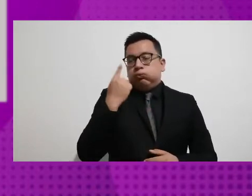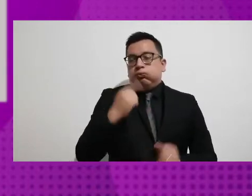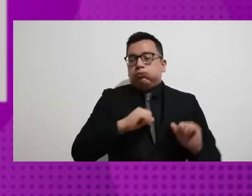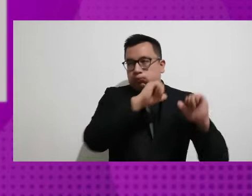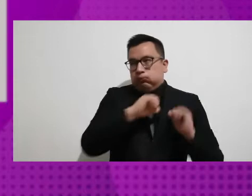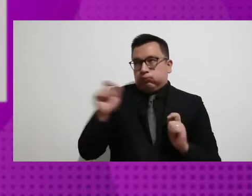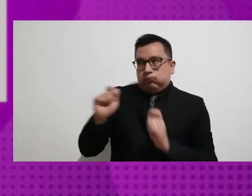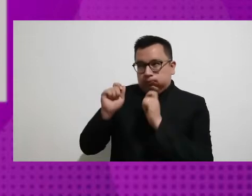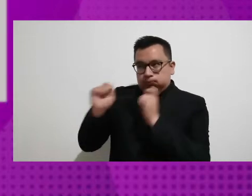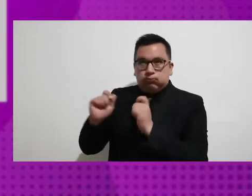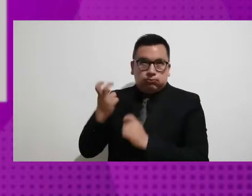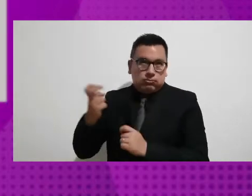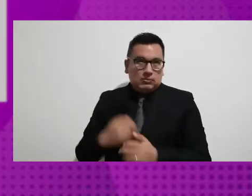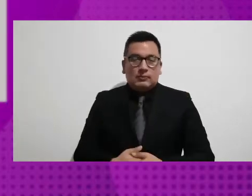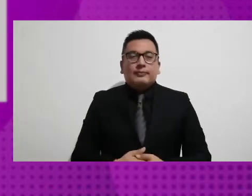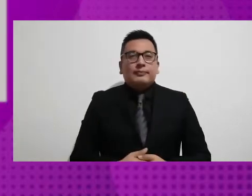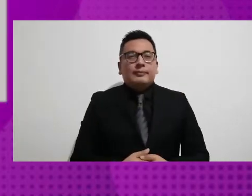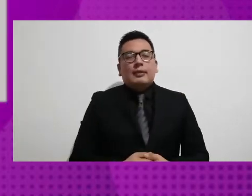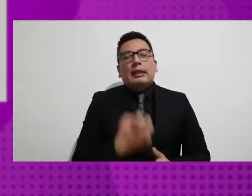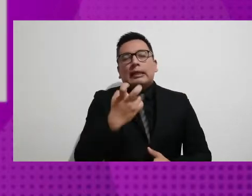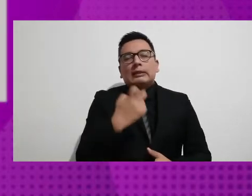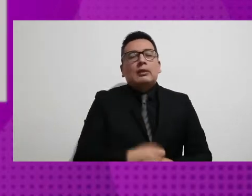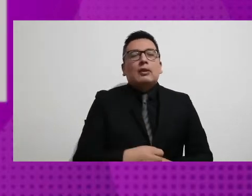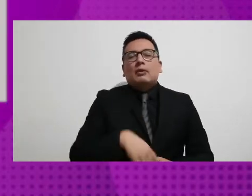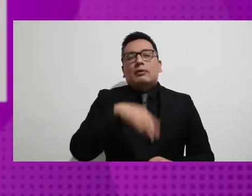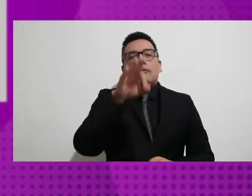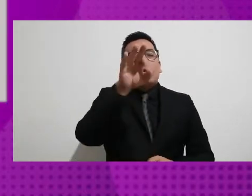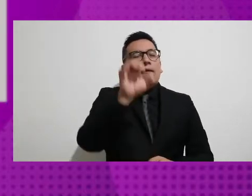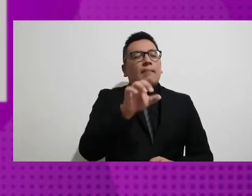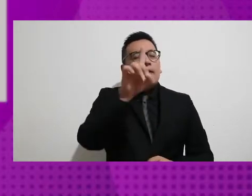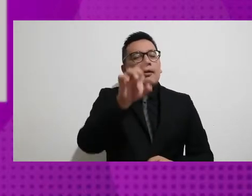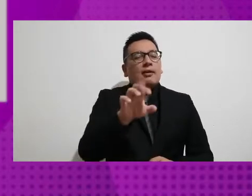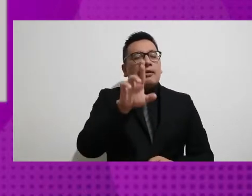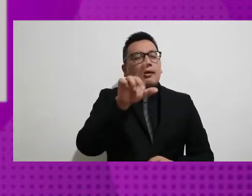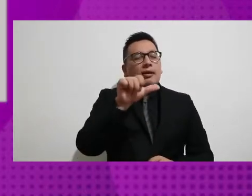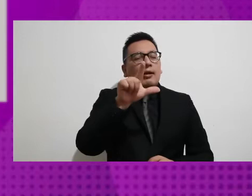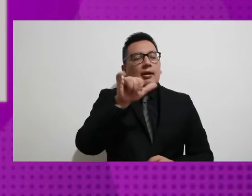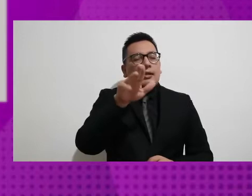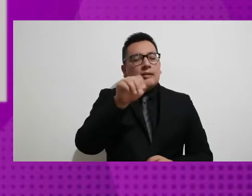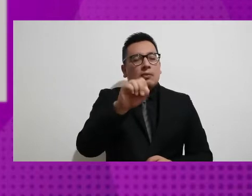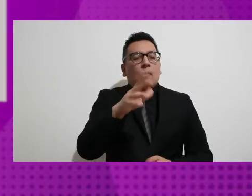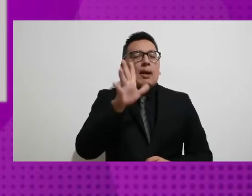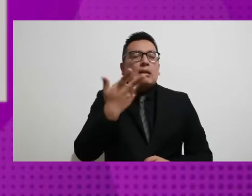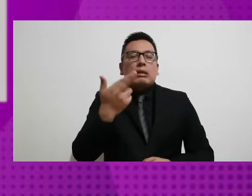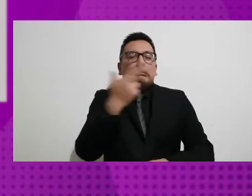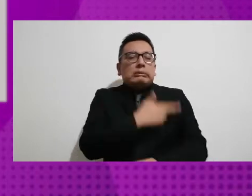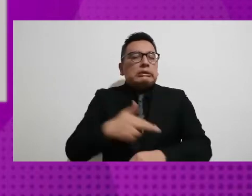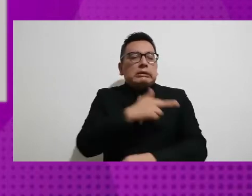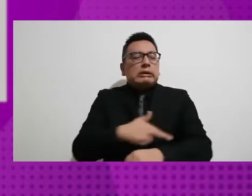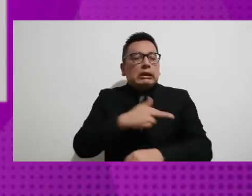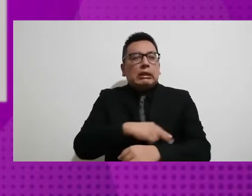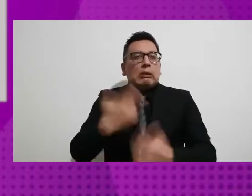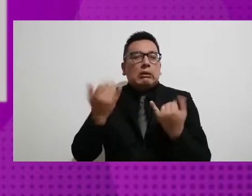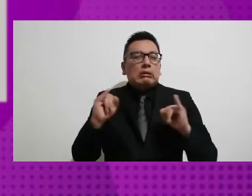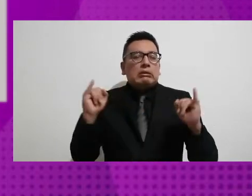soberanía. Podemos decir que el federalismo entonces es un arreglo institucional, ¿sí? Es un arreglo, en el